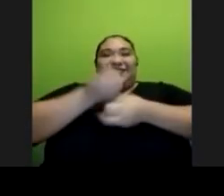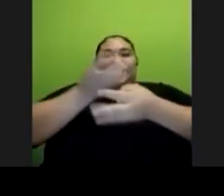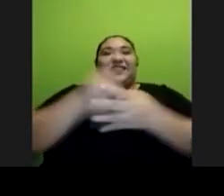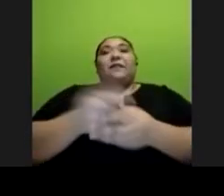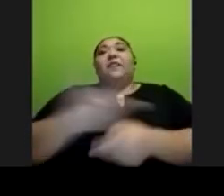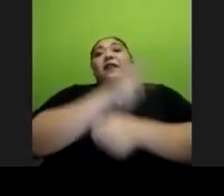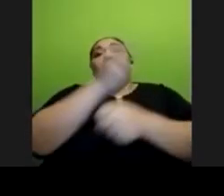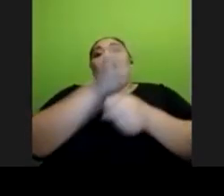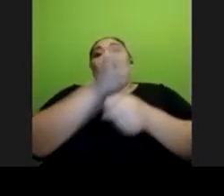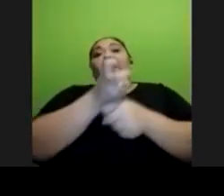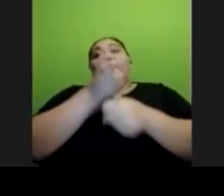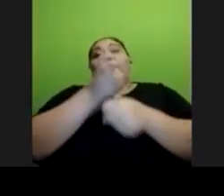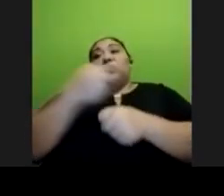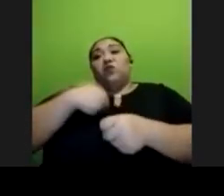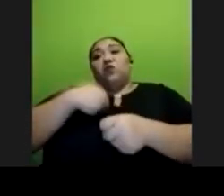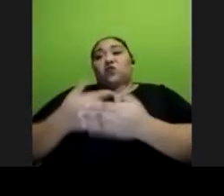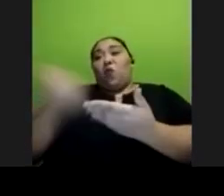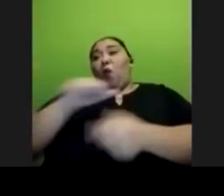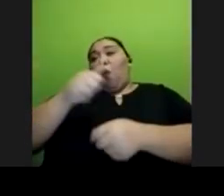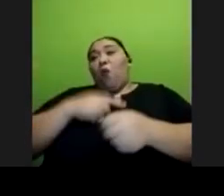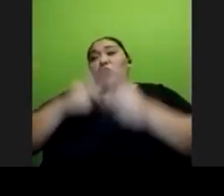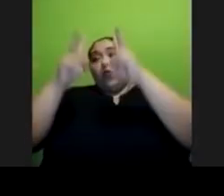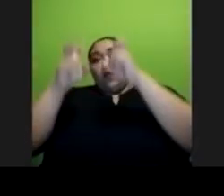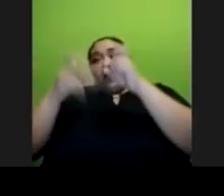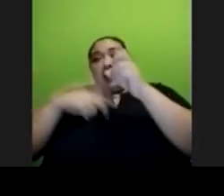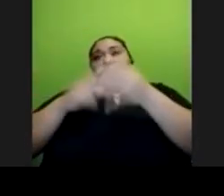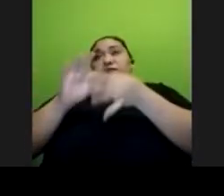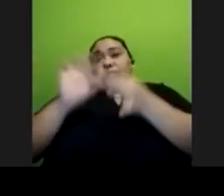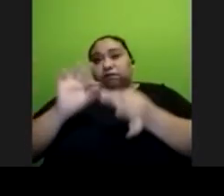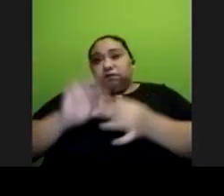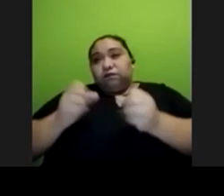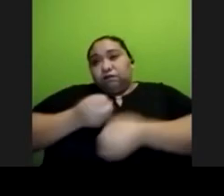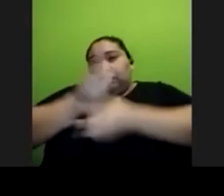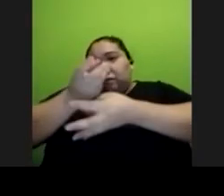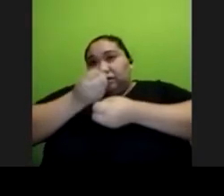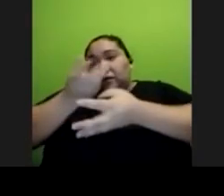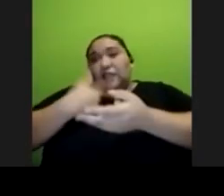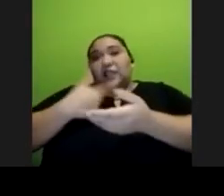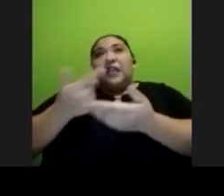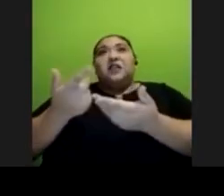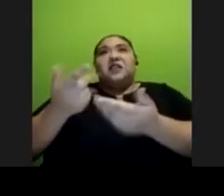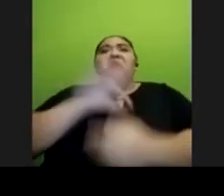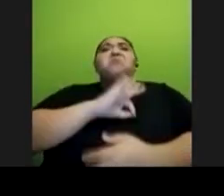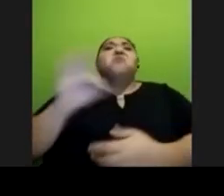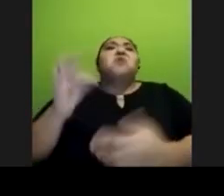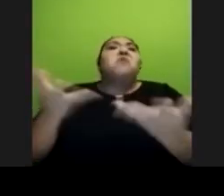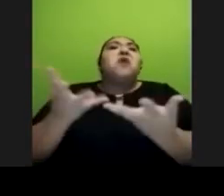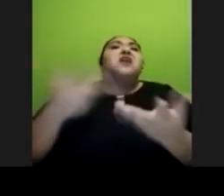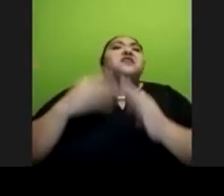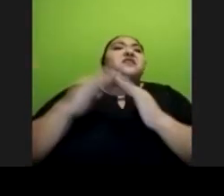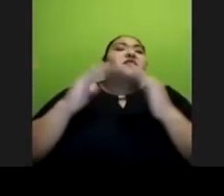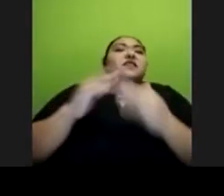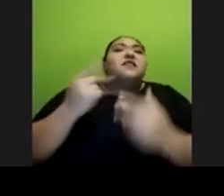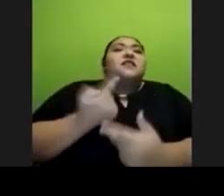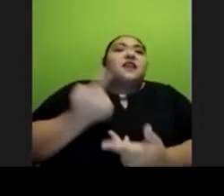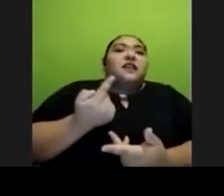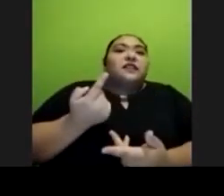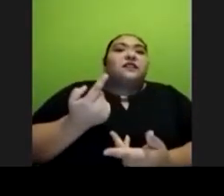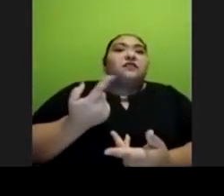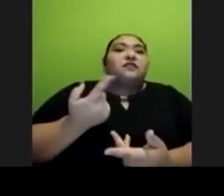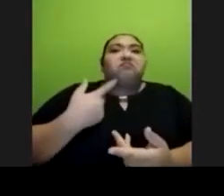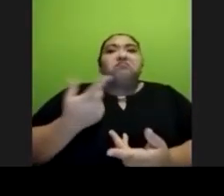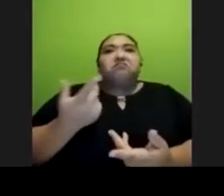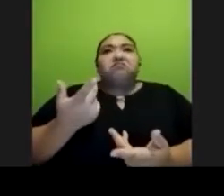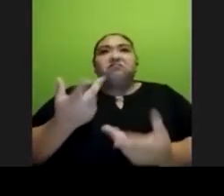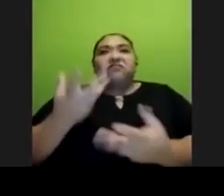cosas concretas que se puede hacer incluso en casa, incluyendo con sus hijos, precisamente